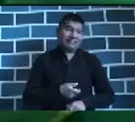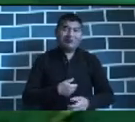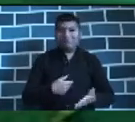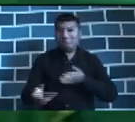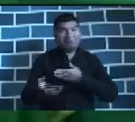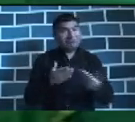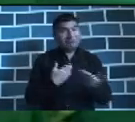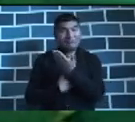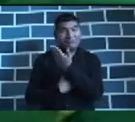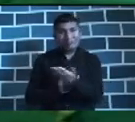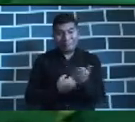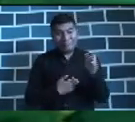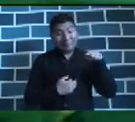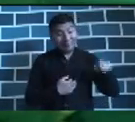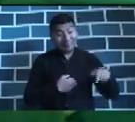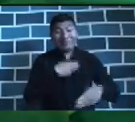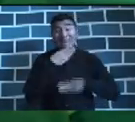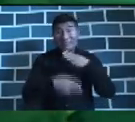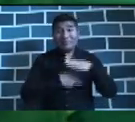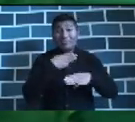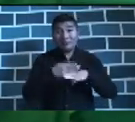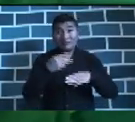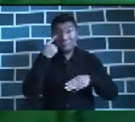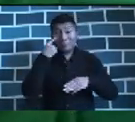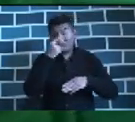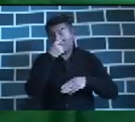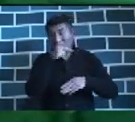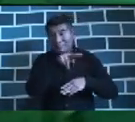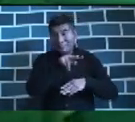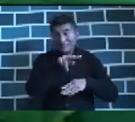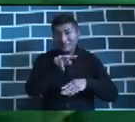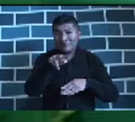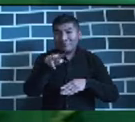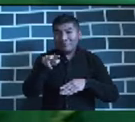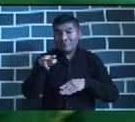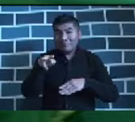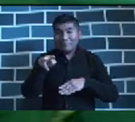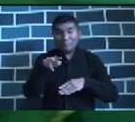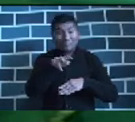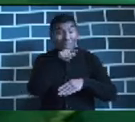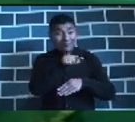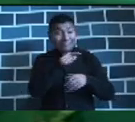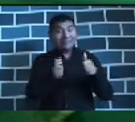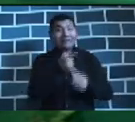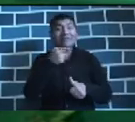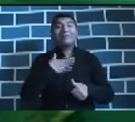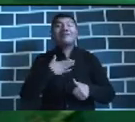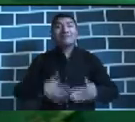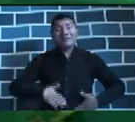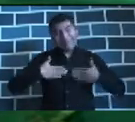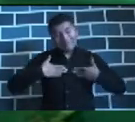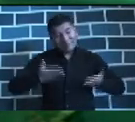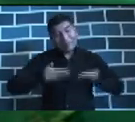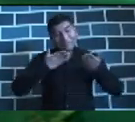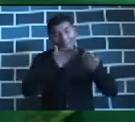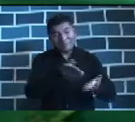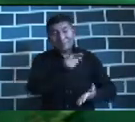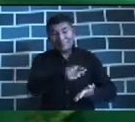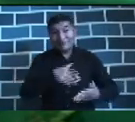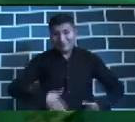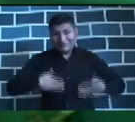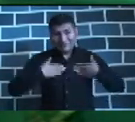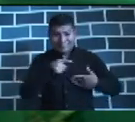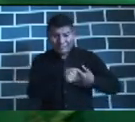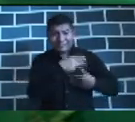cosa de aquí de este mundo visible que pongamos como lo primero de la vida que le entreguemos realmente la